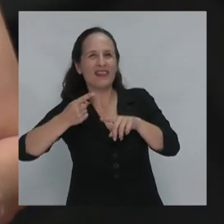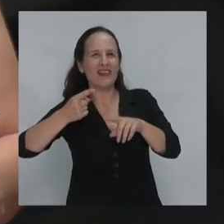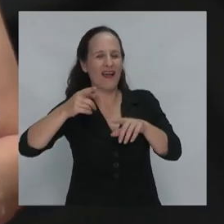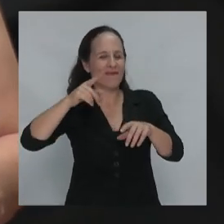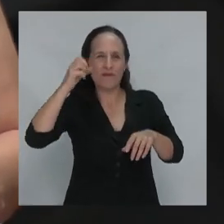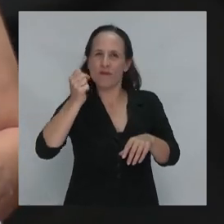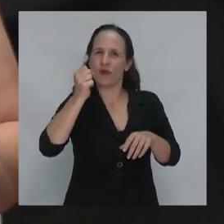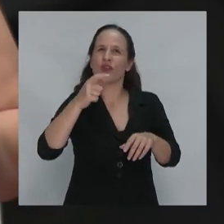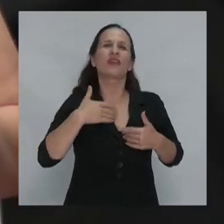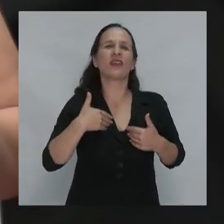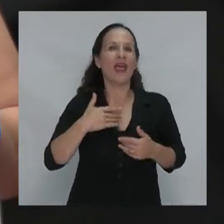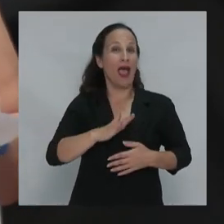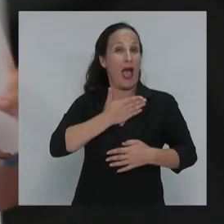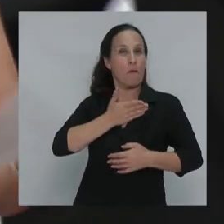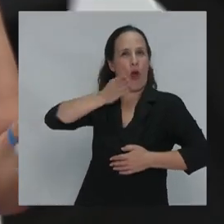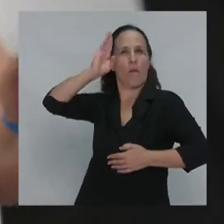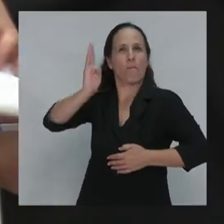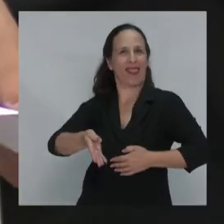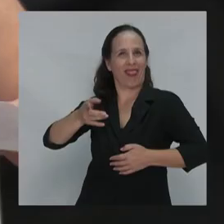amor venza al odio.